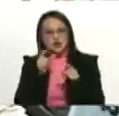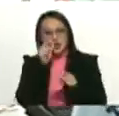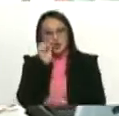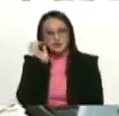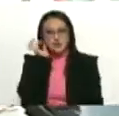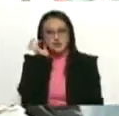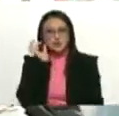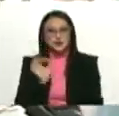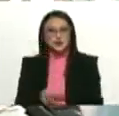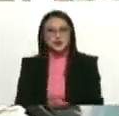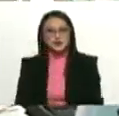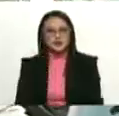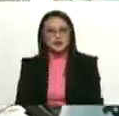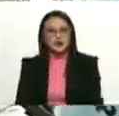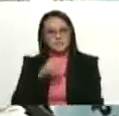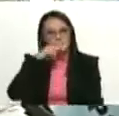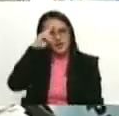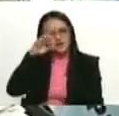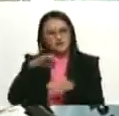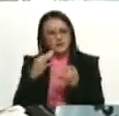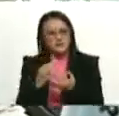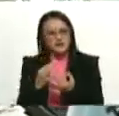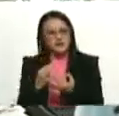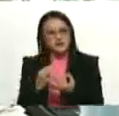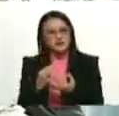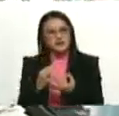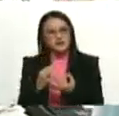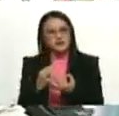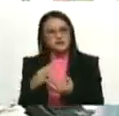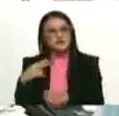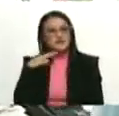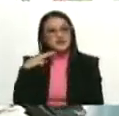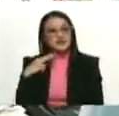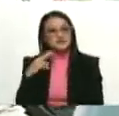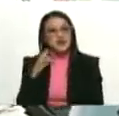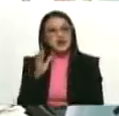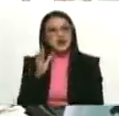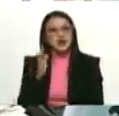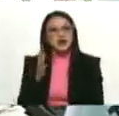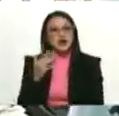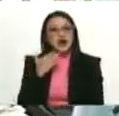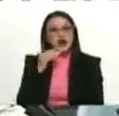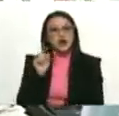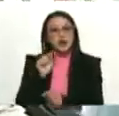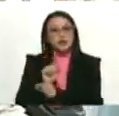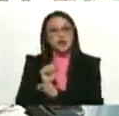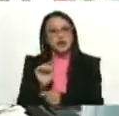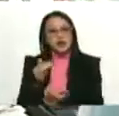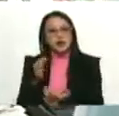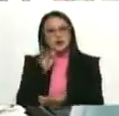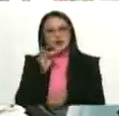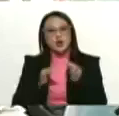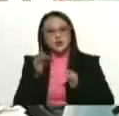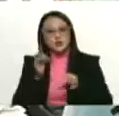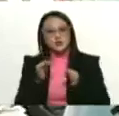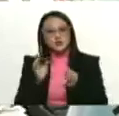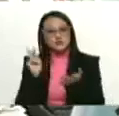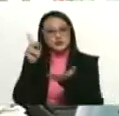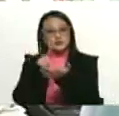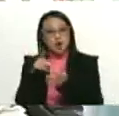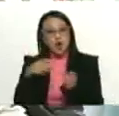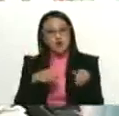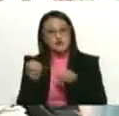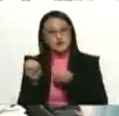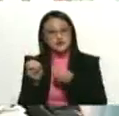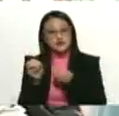trabajadora, el padre de familia, el ama de casa, víctima de alguna injusticia, pueda ir a una oficina, a